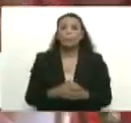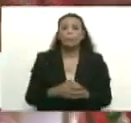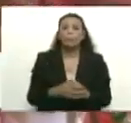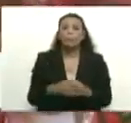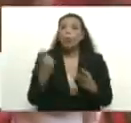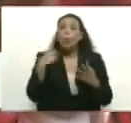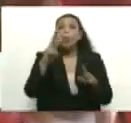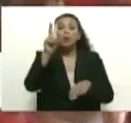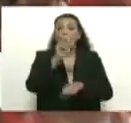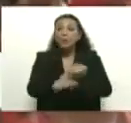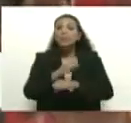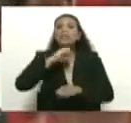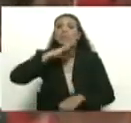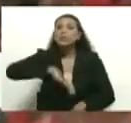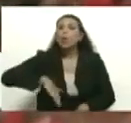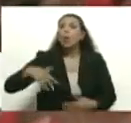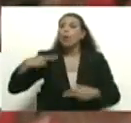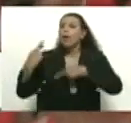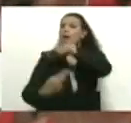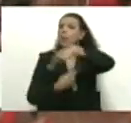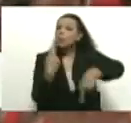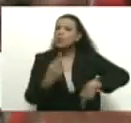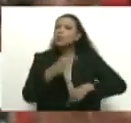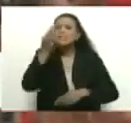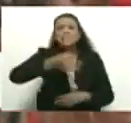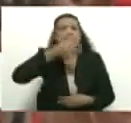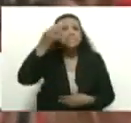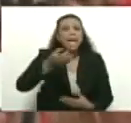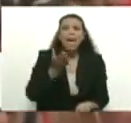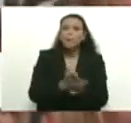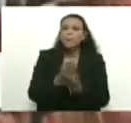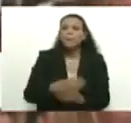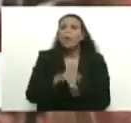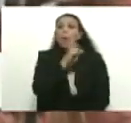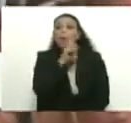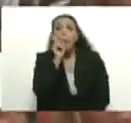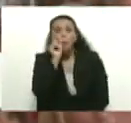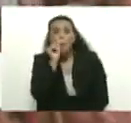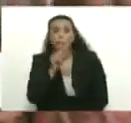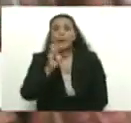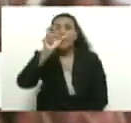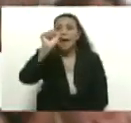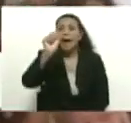Aquí en La Vega, históricos de la revolución de siempre. Antonio Aponte,